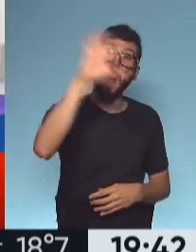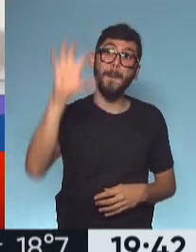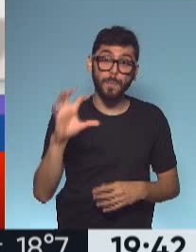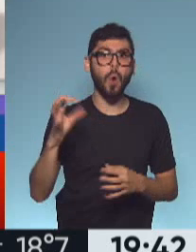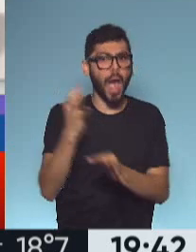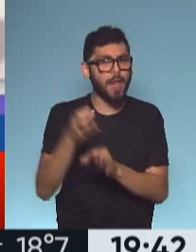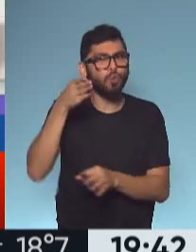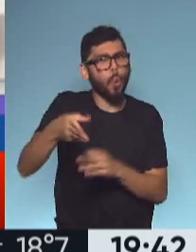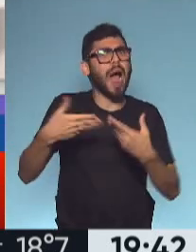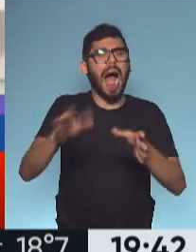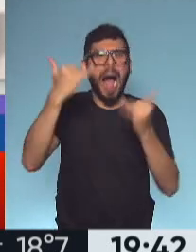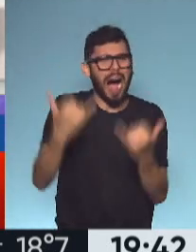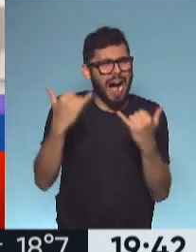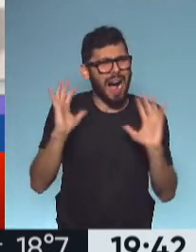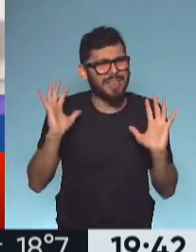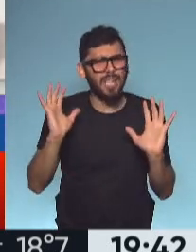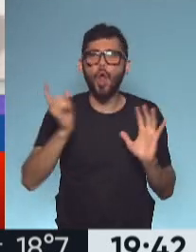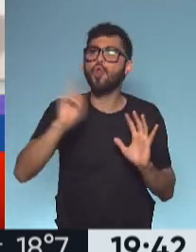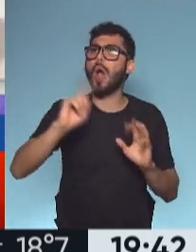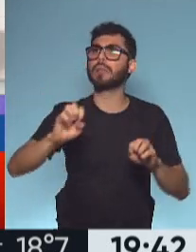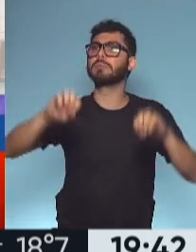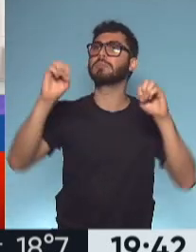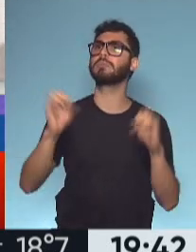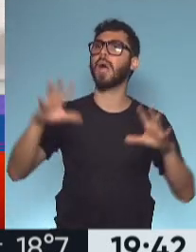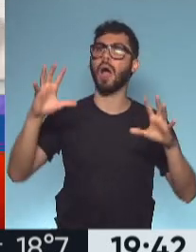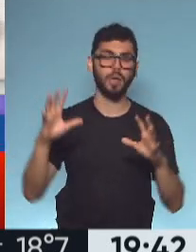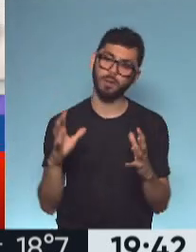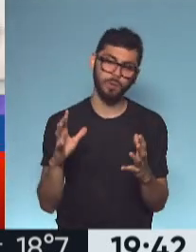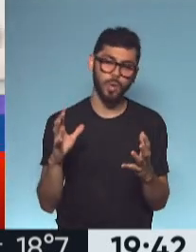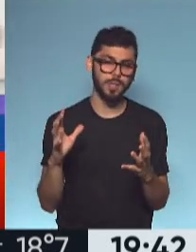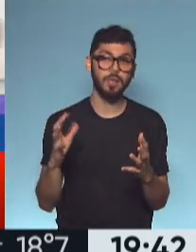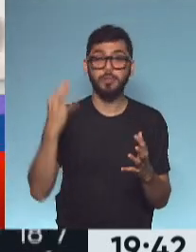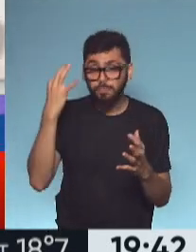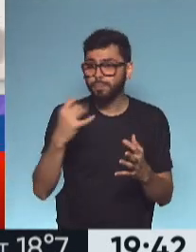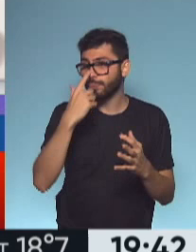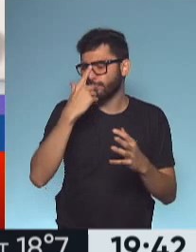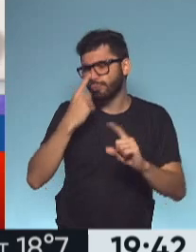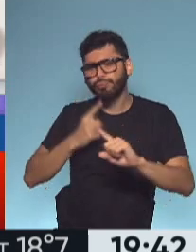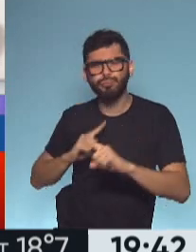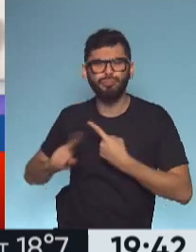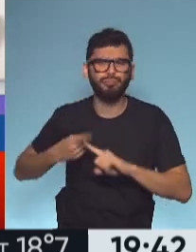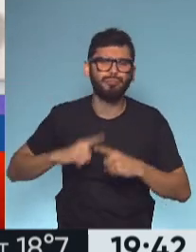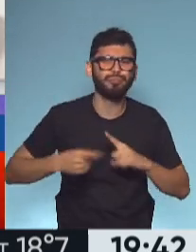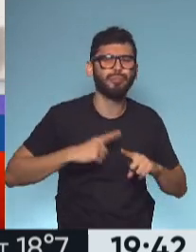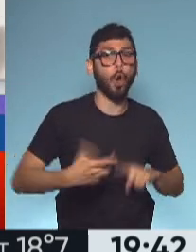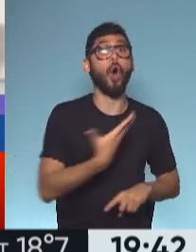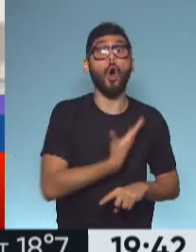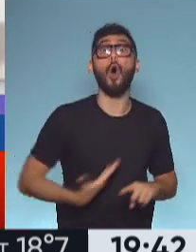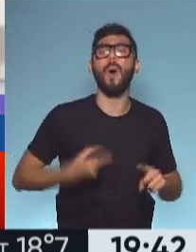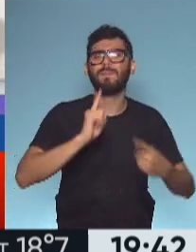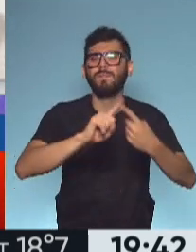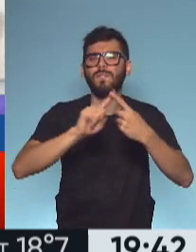fue obra de la magia, fue una construcción colectiva que llevó adelante nuestro gobierno con